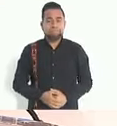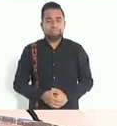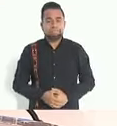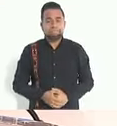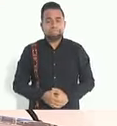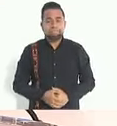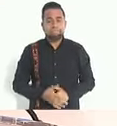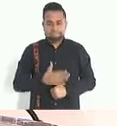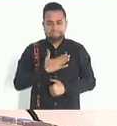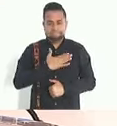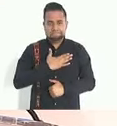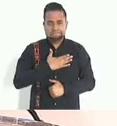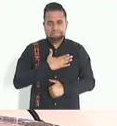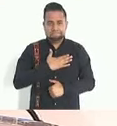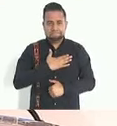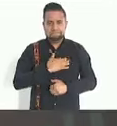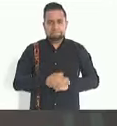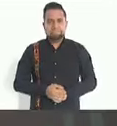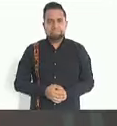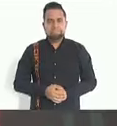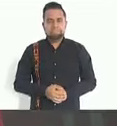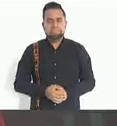estoy pues